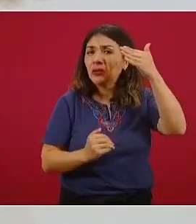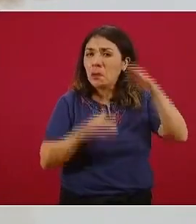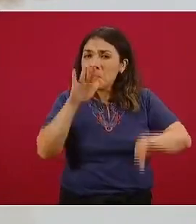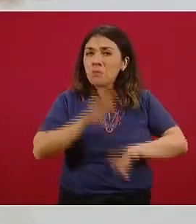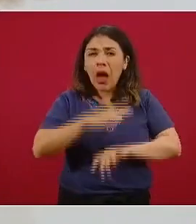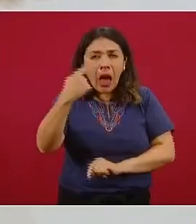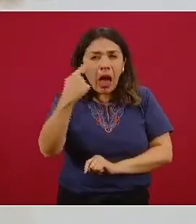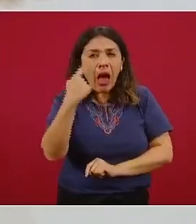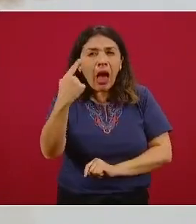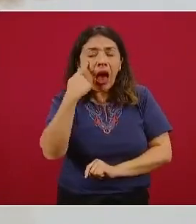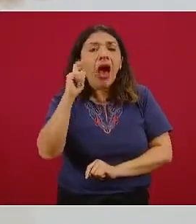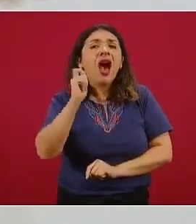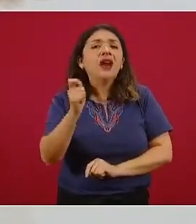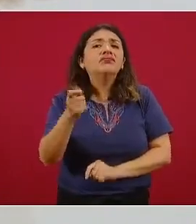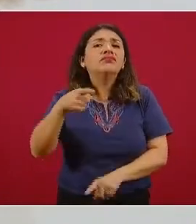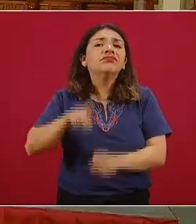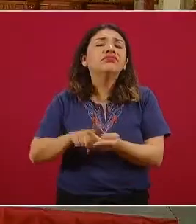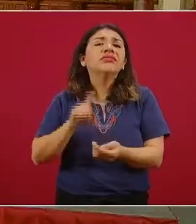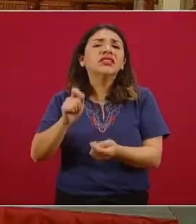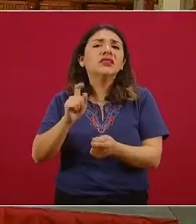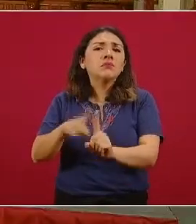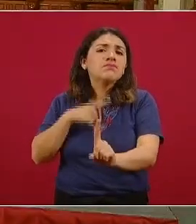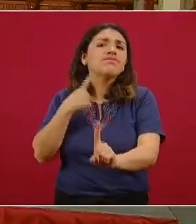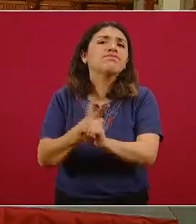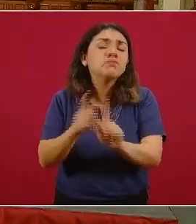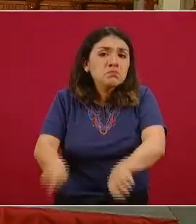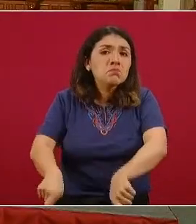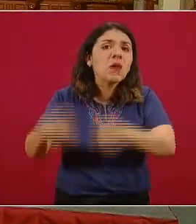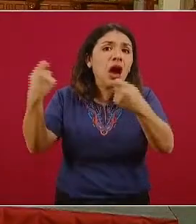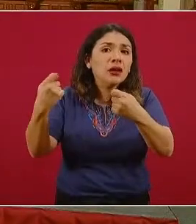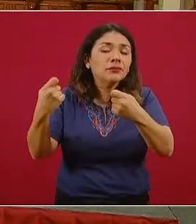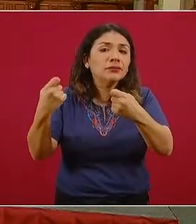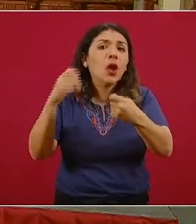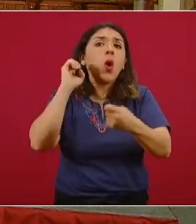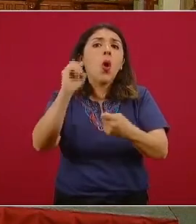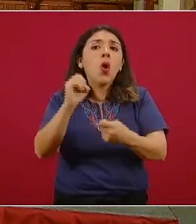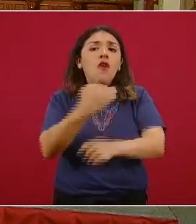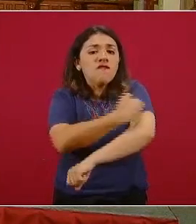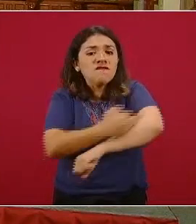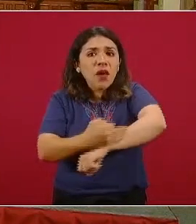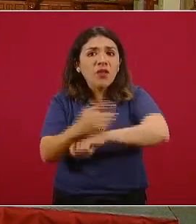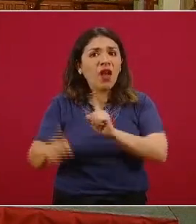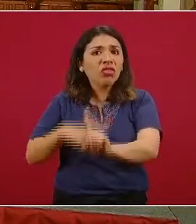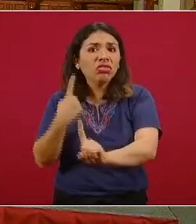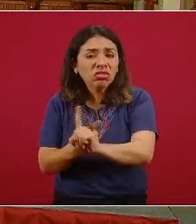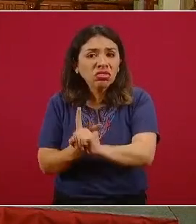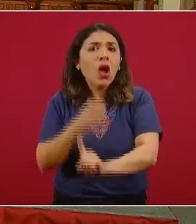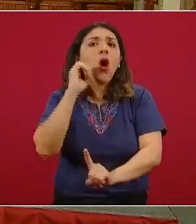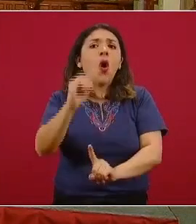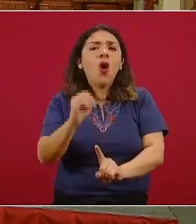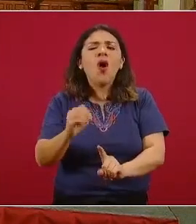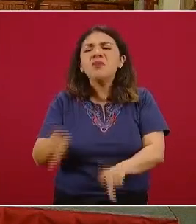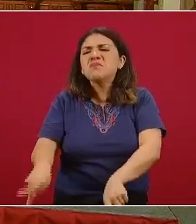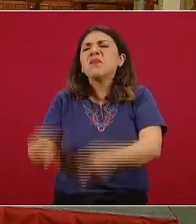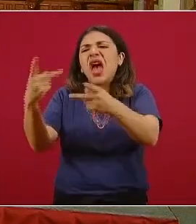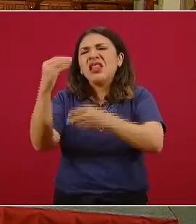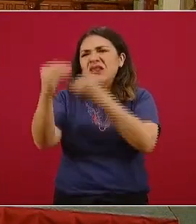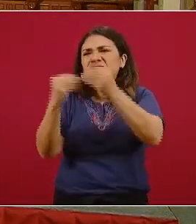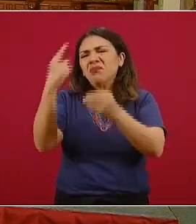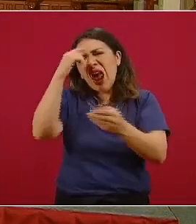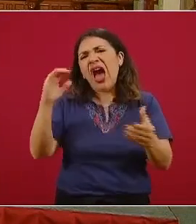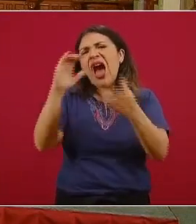muchas ocasiones son víctimas de abuso sexual, de incesto, a veces de matrimonios arreglados.